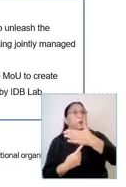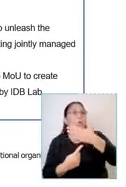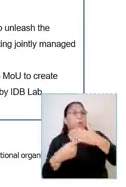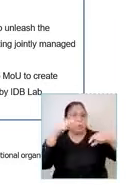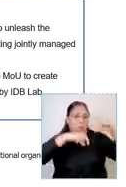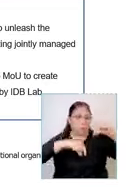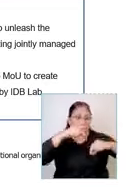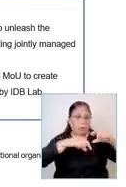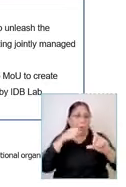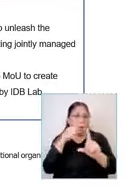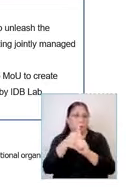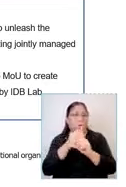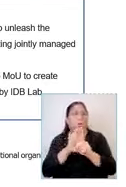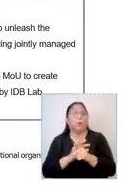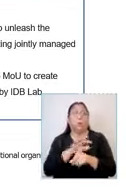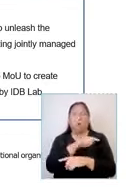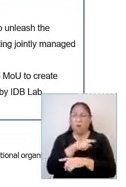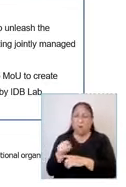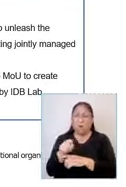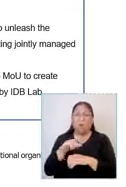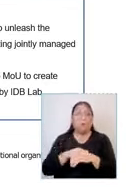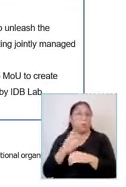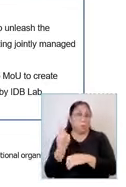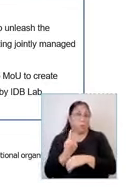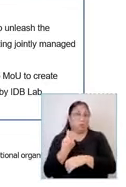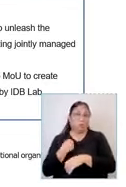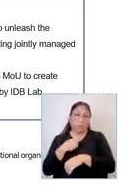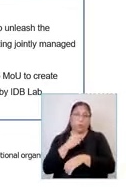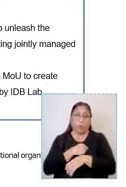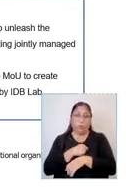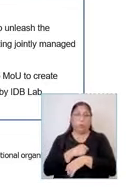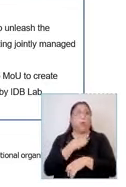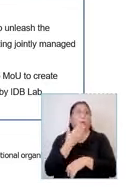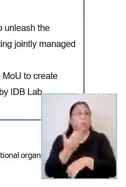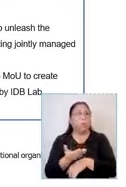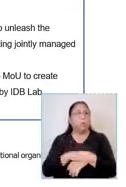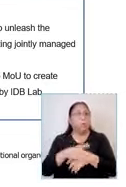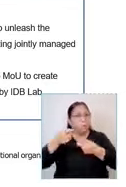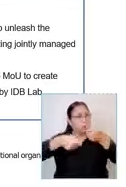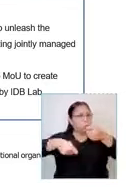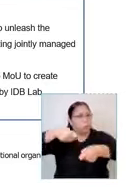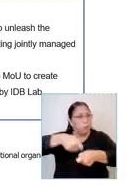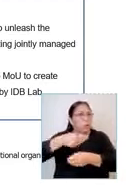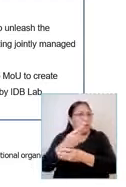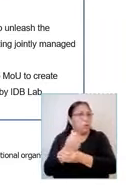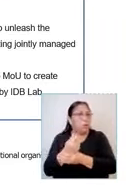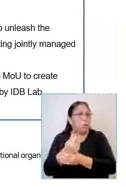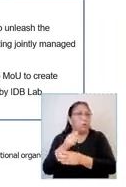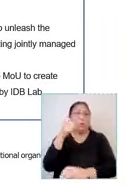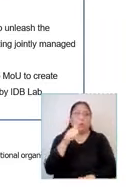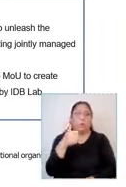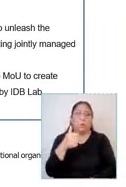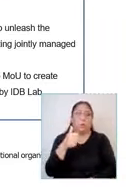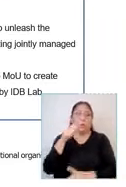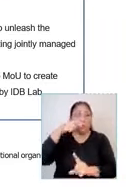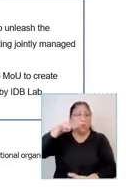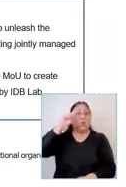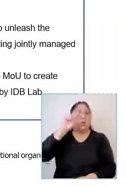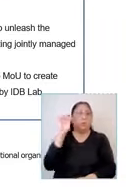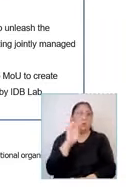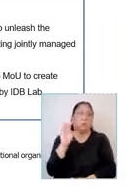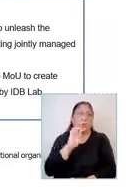de género. Y nosotros también hemos invertido 10 millones de dólares en